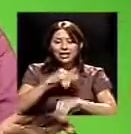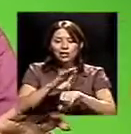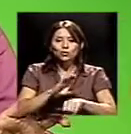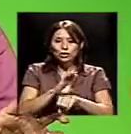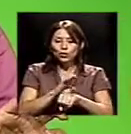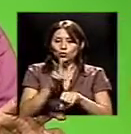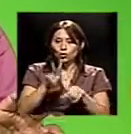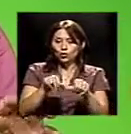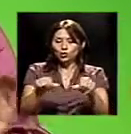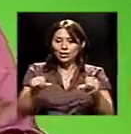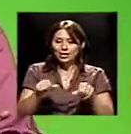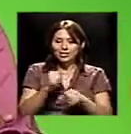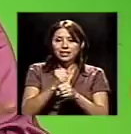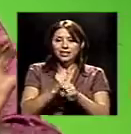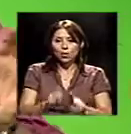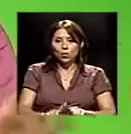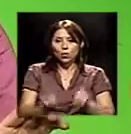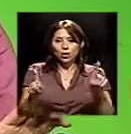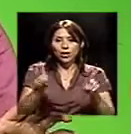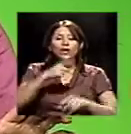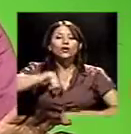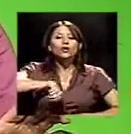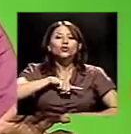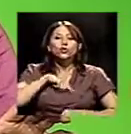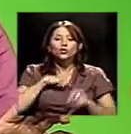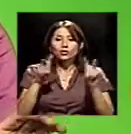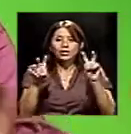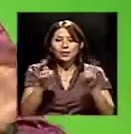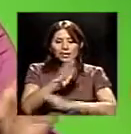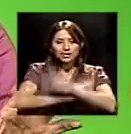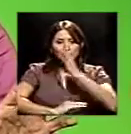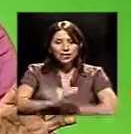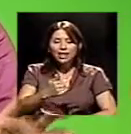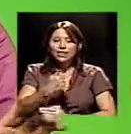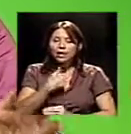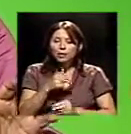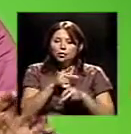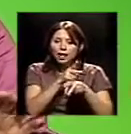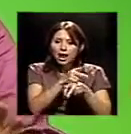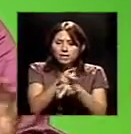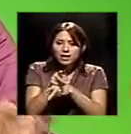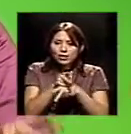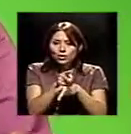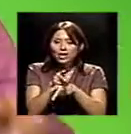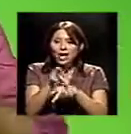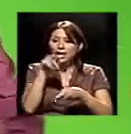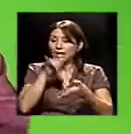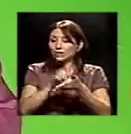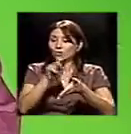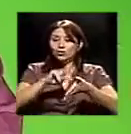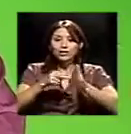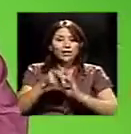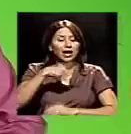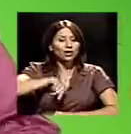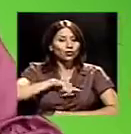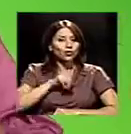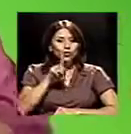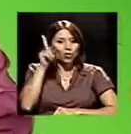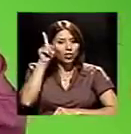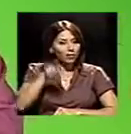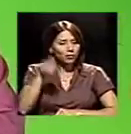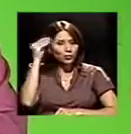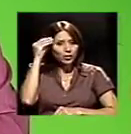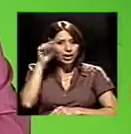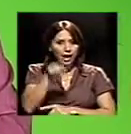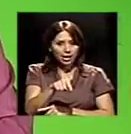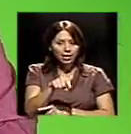dos áreas de trabajo. Okay, nosotros en lo que es el tema de discapacidad tenemos la rectoría y esto no quiere decir que no debamos opinar ahí, debemos opinar